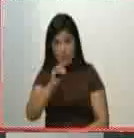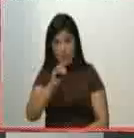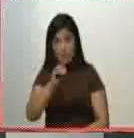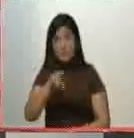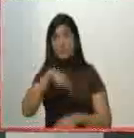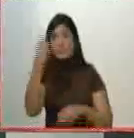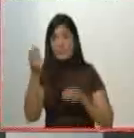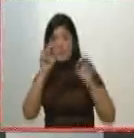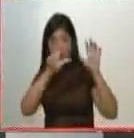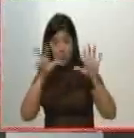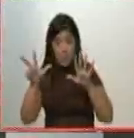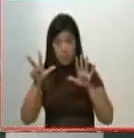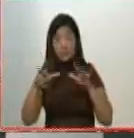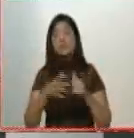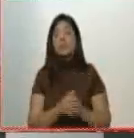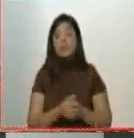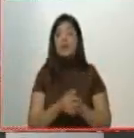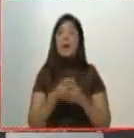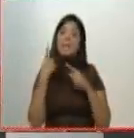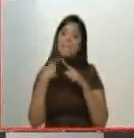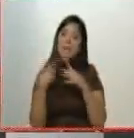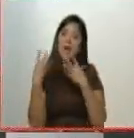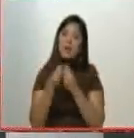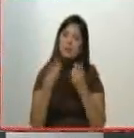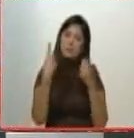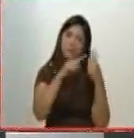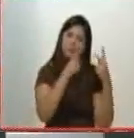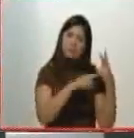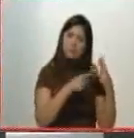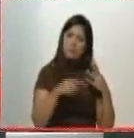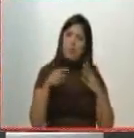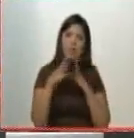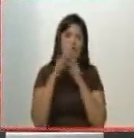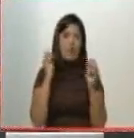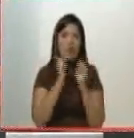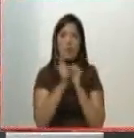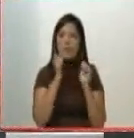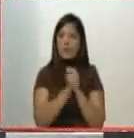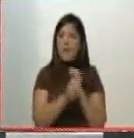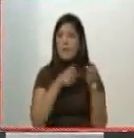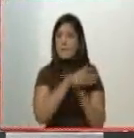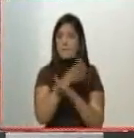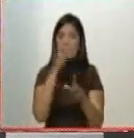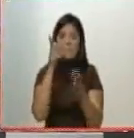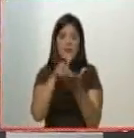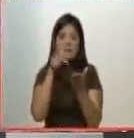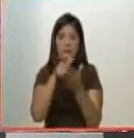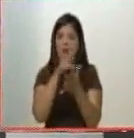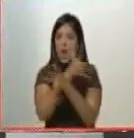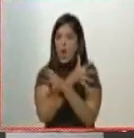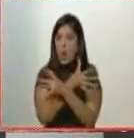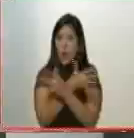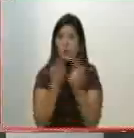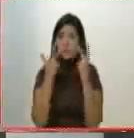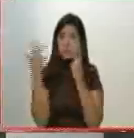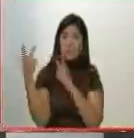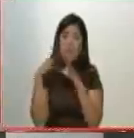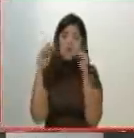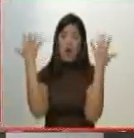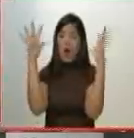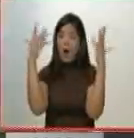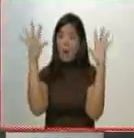supuesto, acompañados de nuestros medallistas de plata, de bronce y de atletas que participaron en estos juegos. Fuerte el aplauso. Aquí están nuestros medallistas,